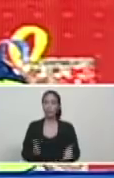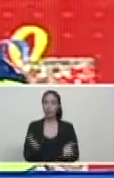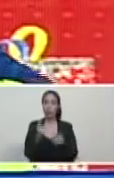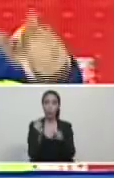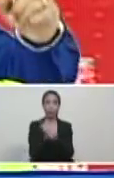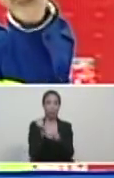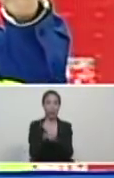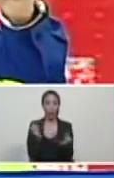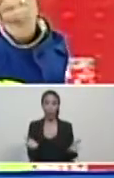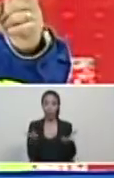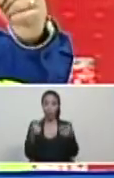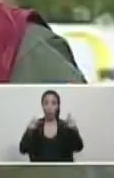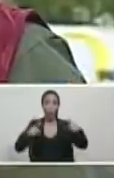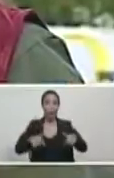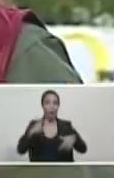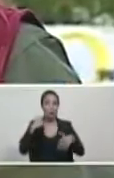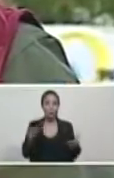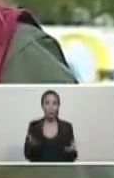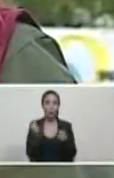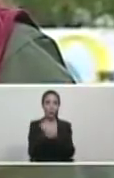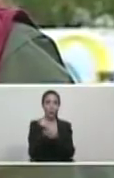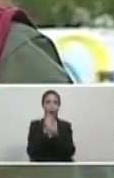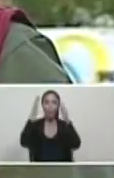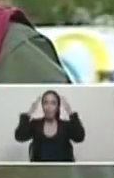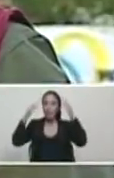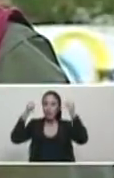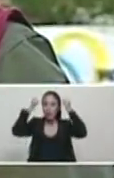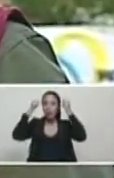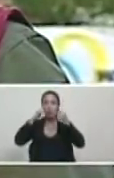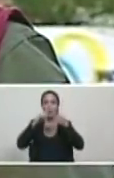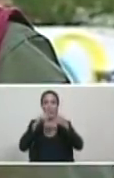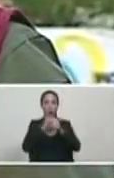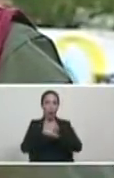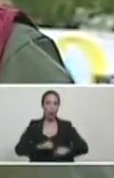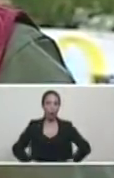mismo. Milicia, Guardia del Pueblo,